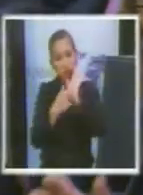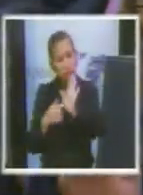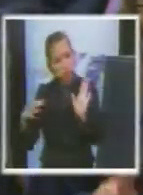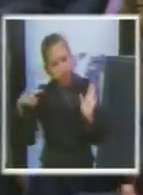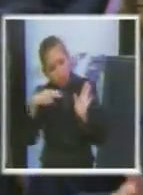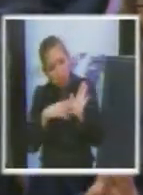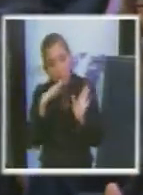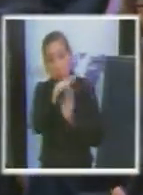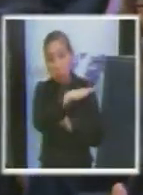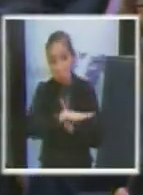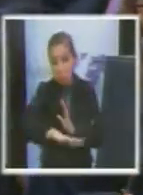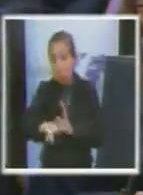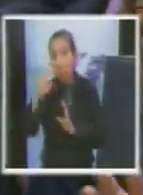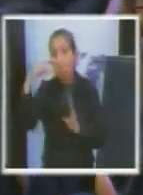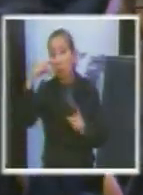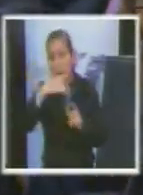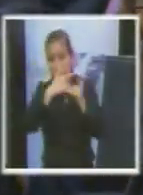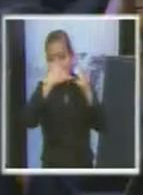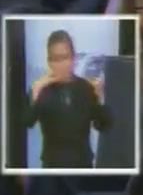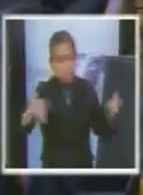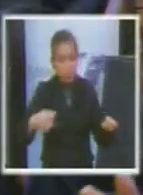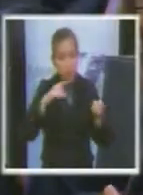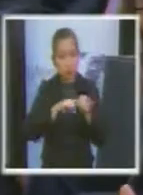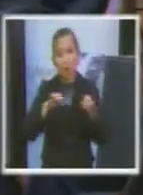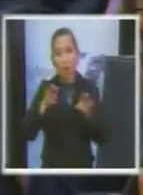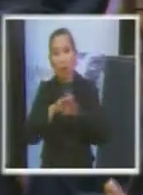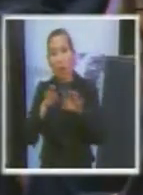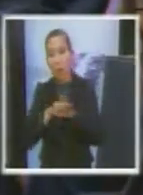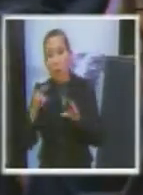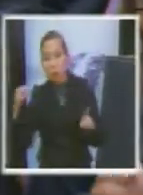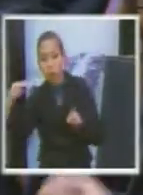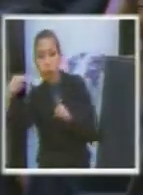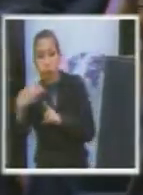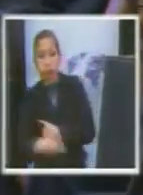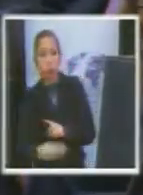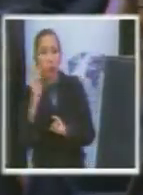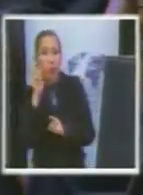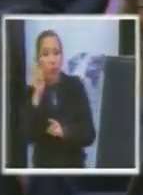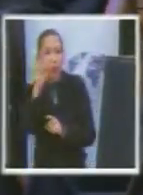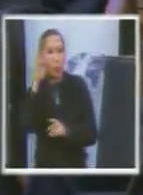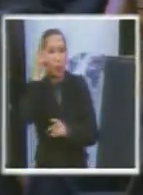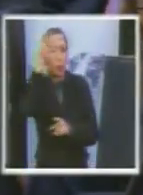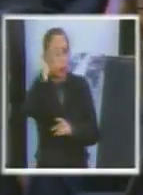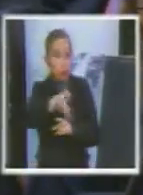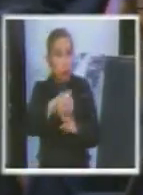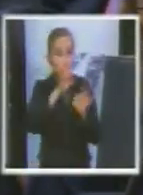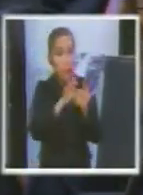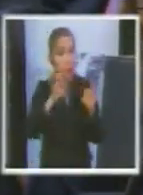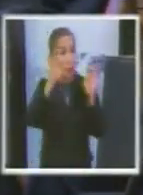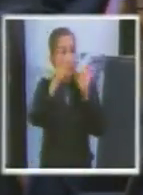panorama tanto desde una perspectiva histórica como desde una perspectiva de prospectiva de la